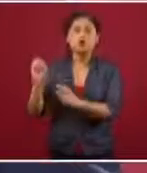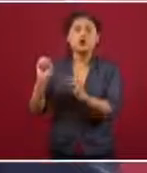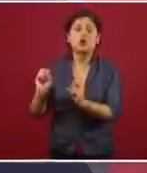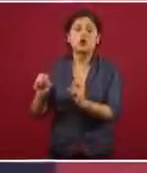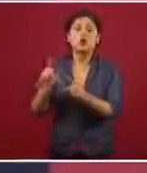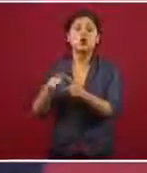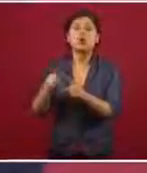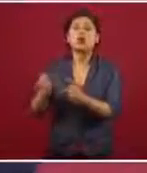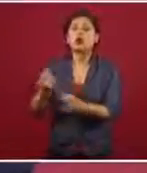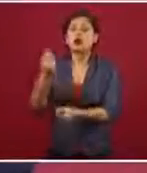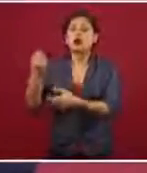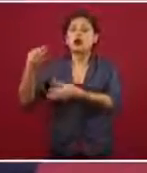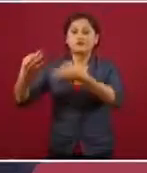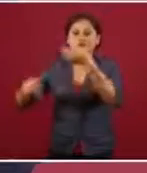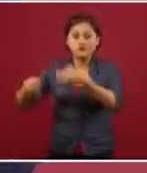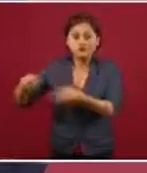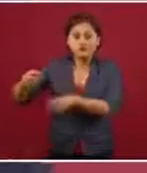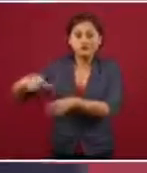judiciales, a ver qué puede